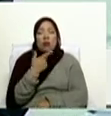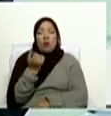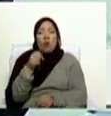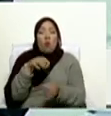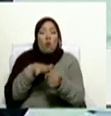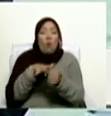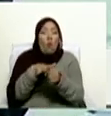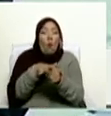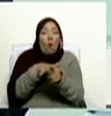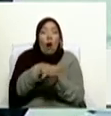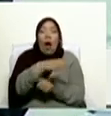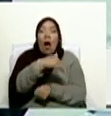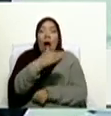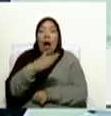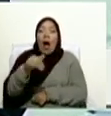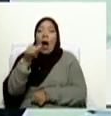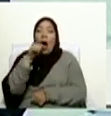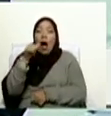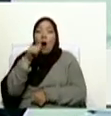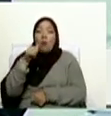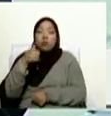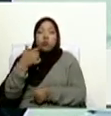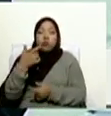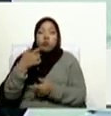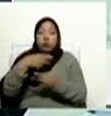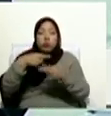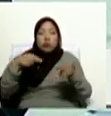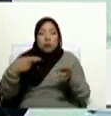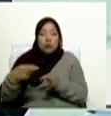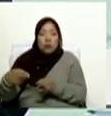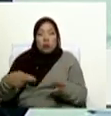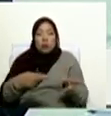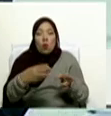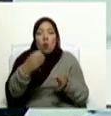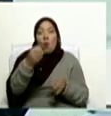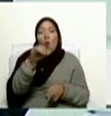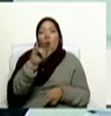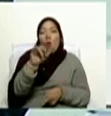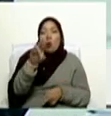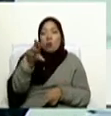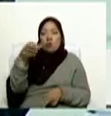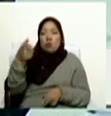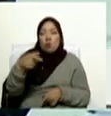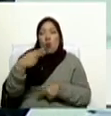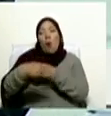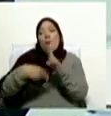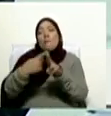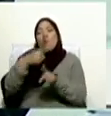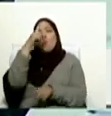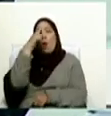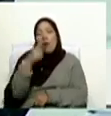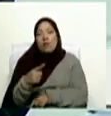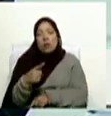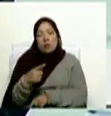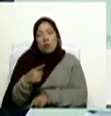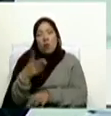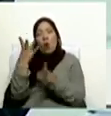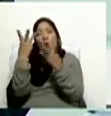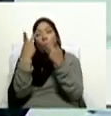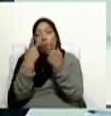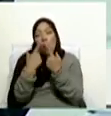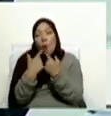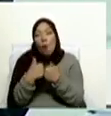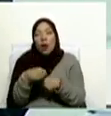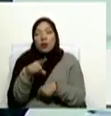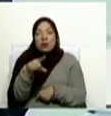por horas para poder tomar por sorpresa a las tropas españolas aquí en Puerto cabellos Cuántas de